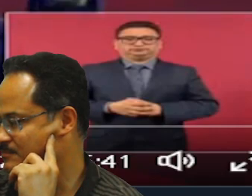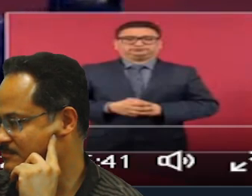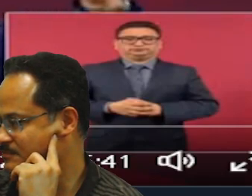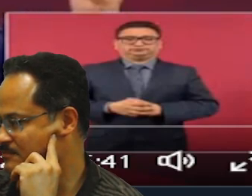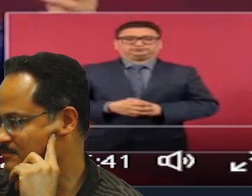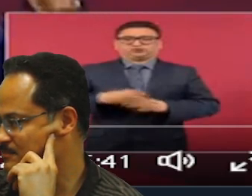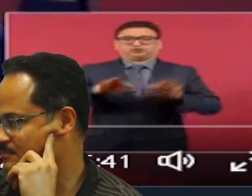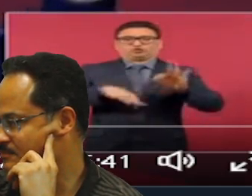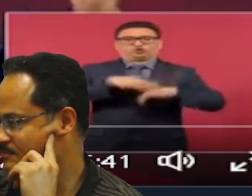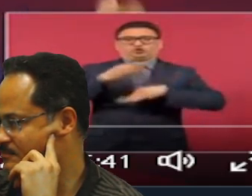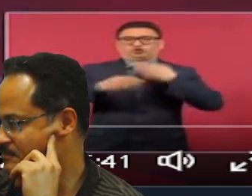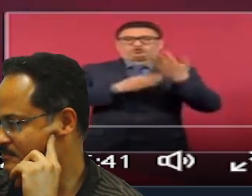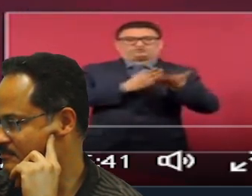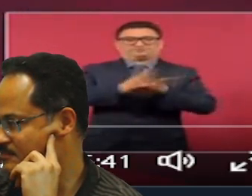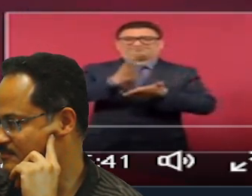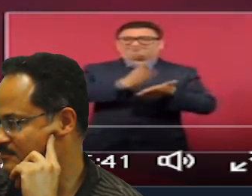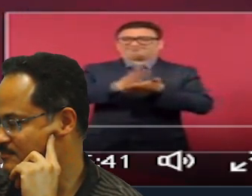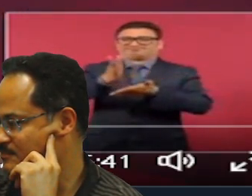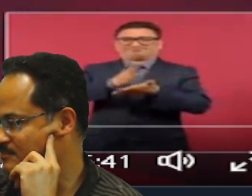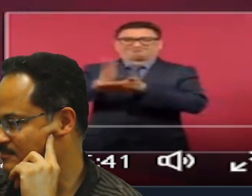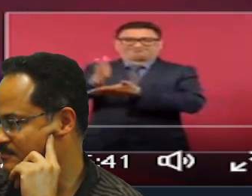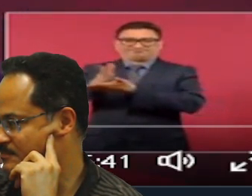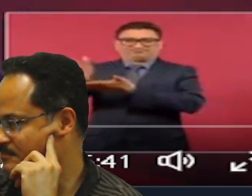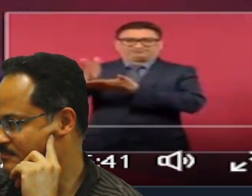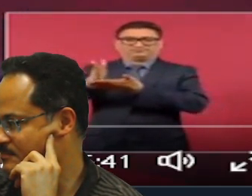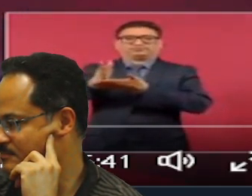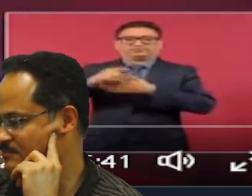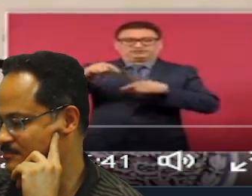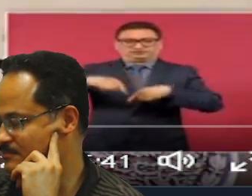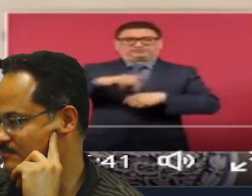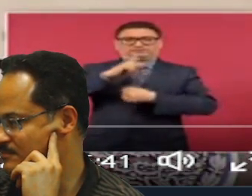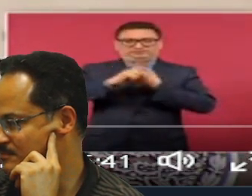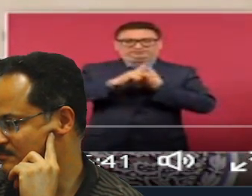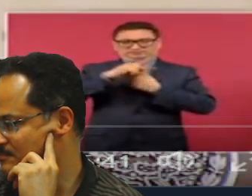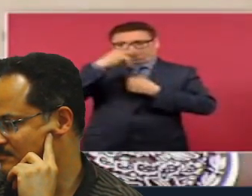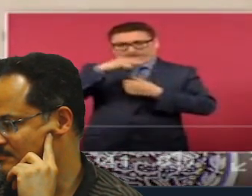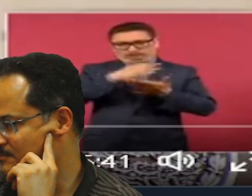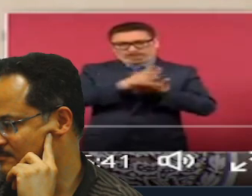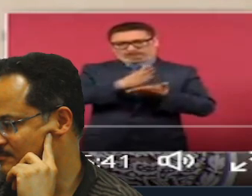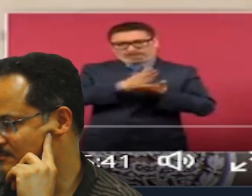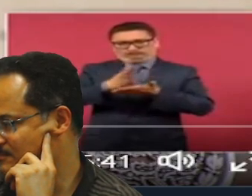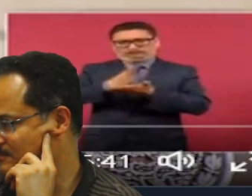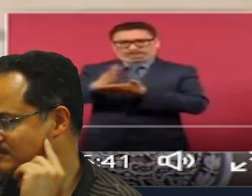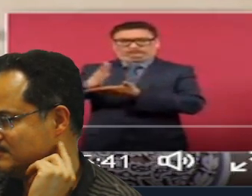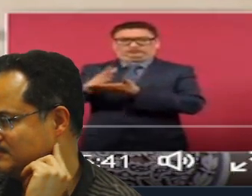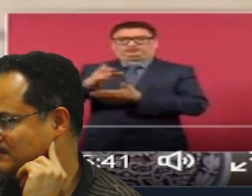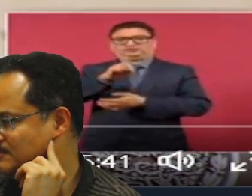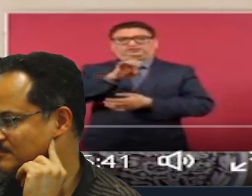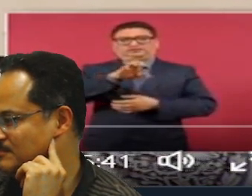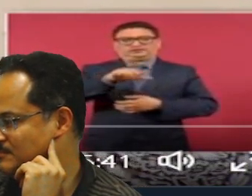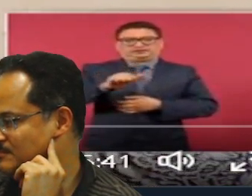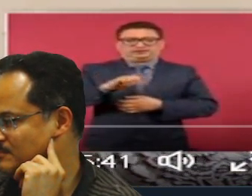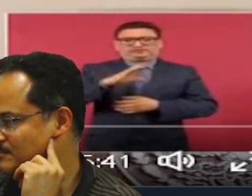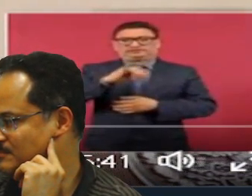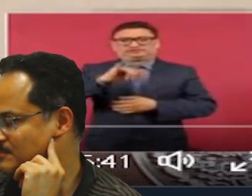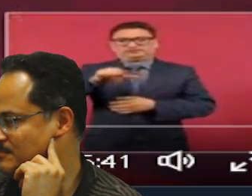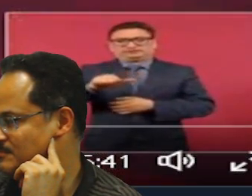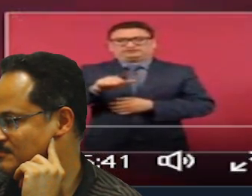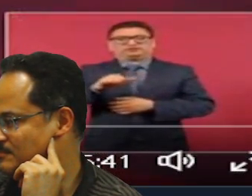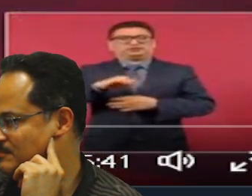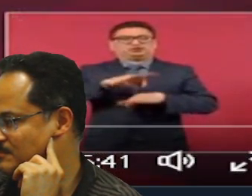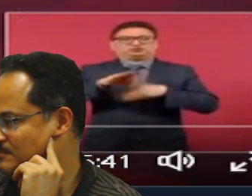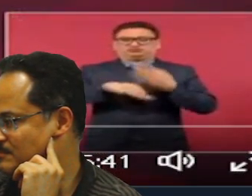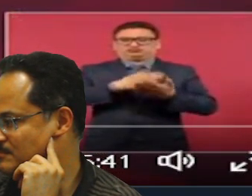todos se metieron al país se metió la DEA se metió la Silla